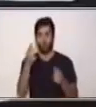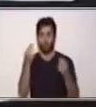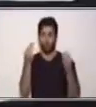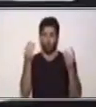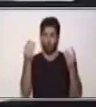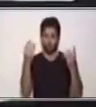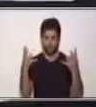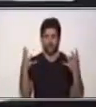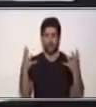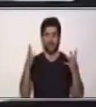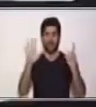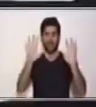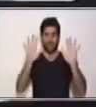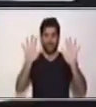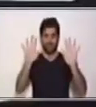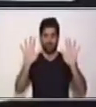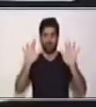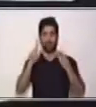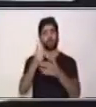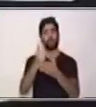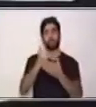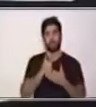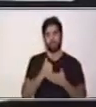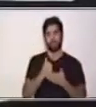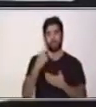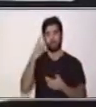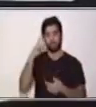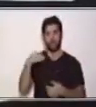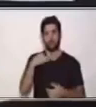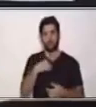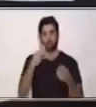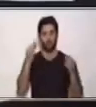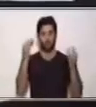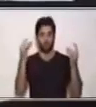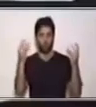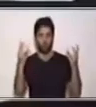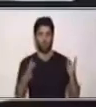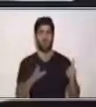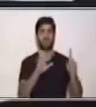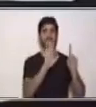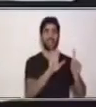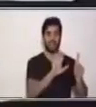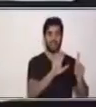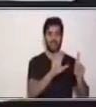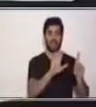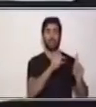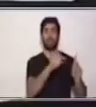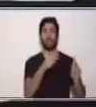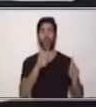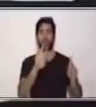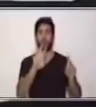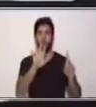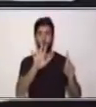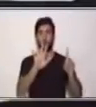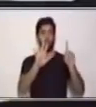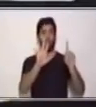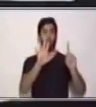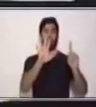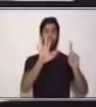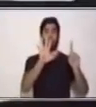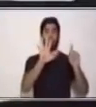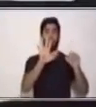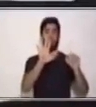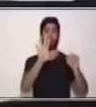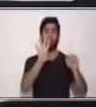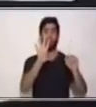dedos, porque recordemos que los deditos nos van a servir nosotros para contar. Tengo 6 dedos, le quito 4, 1, 2, 3, 4, me queda